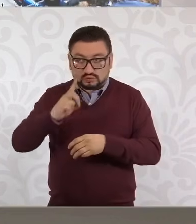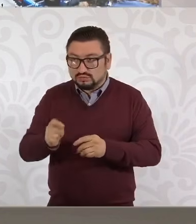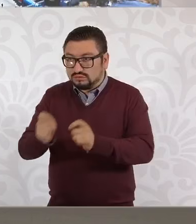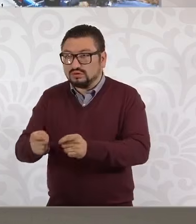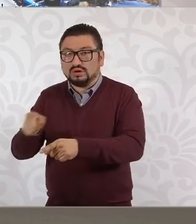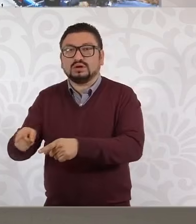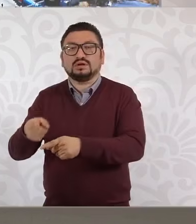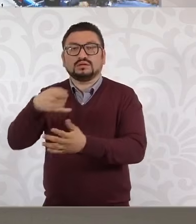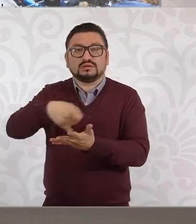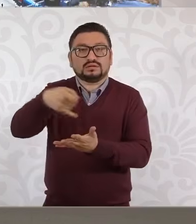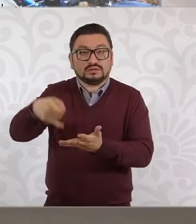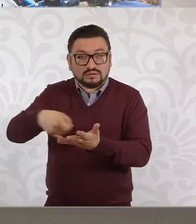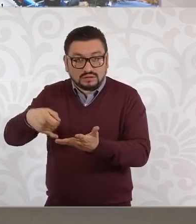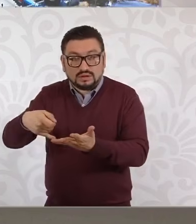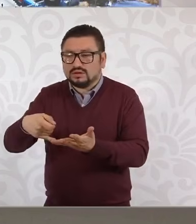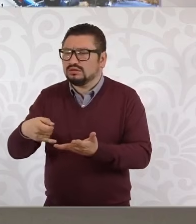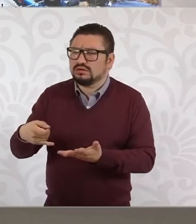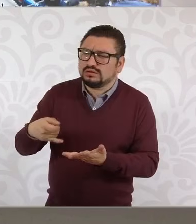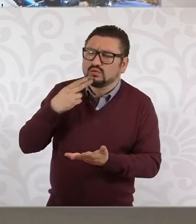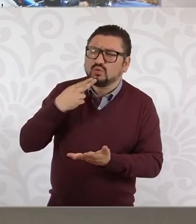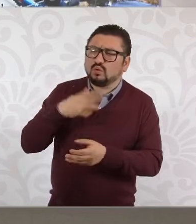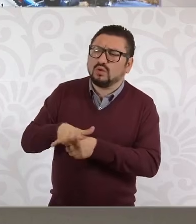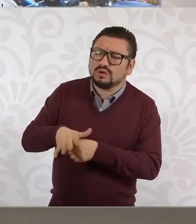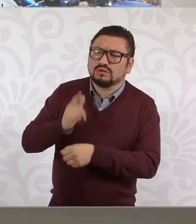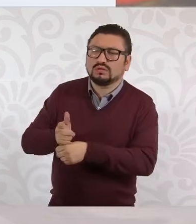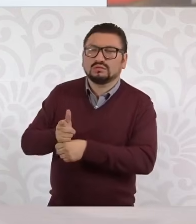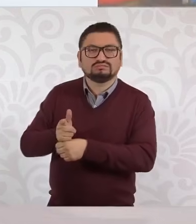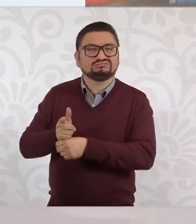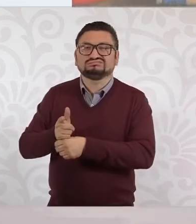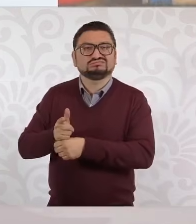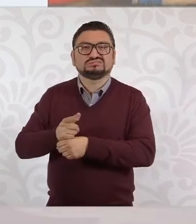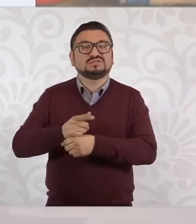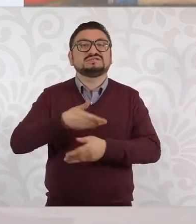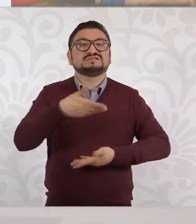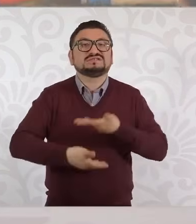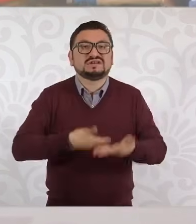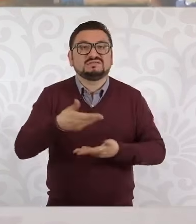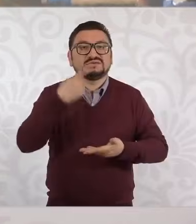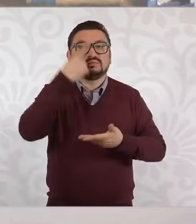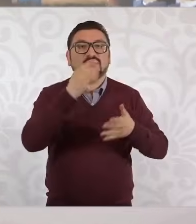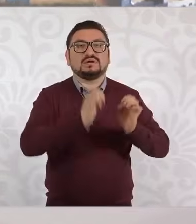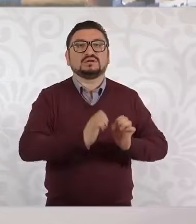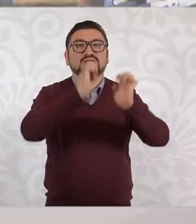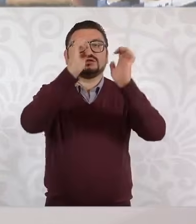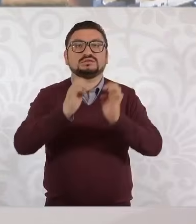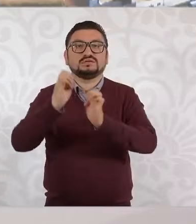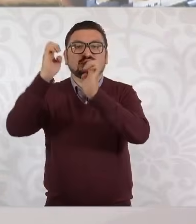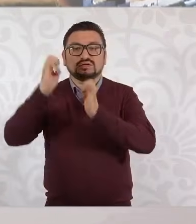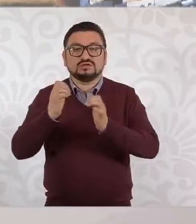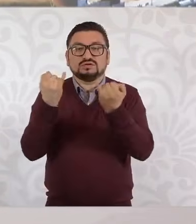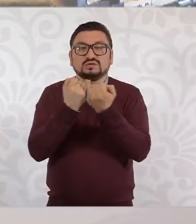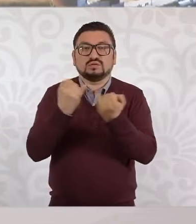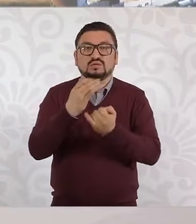utilizando es agrícola y se está utilizando para abastecer de servicios a desarrollos inmobiliarios y a un